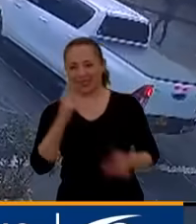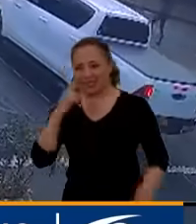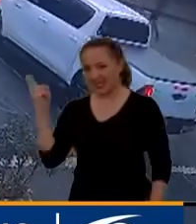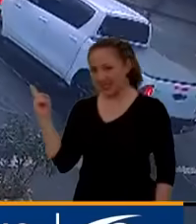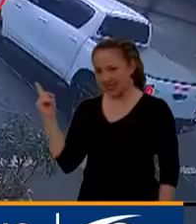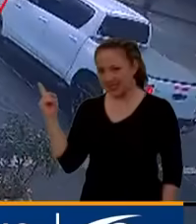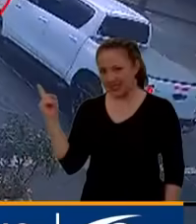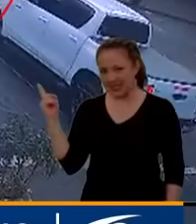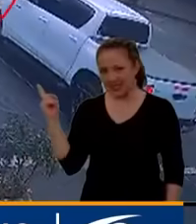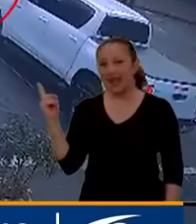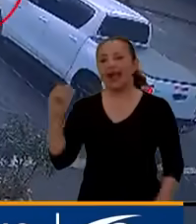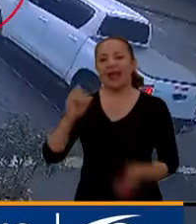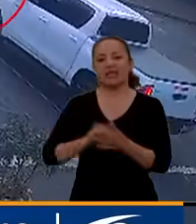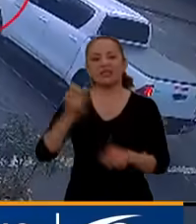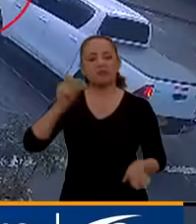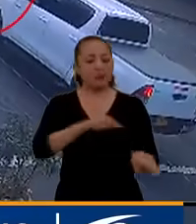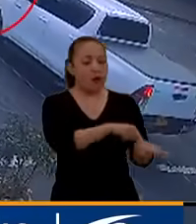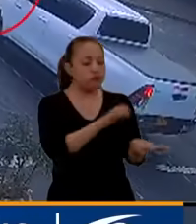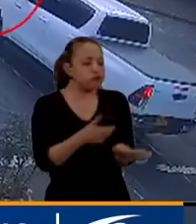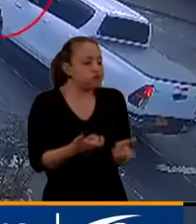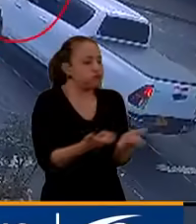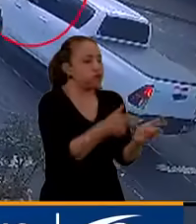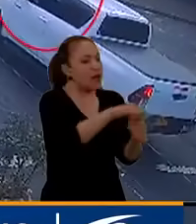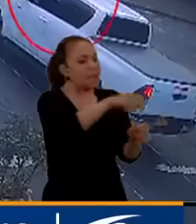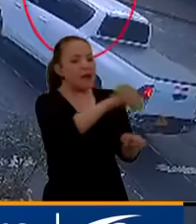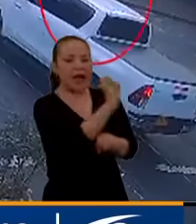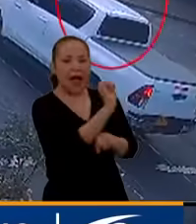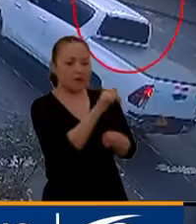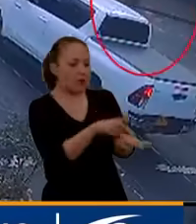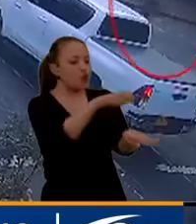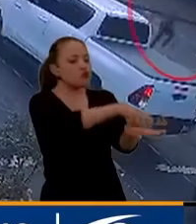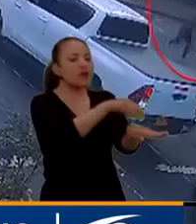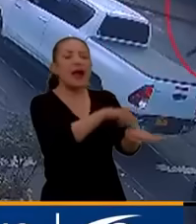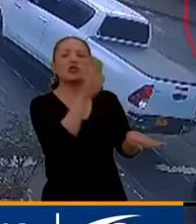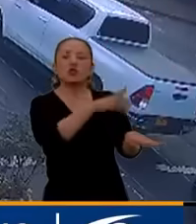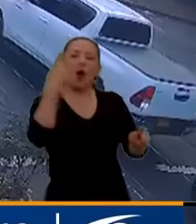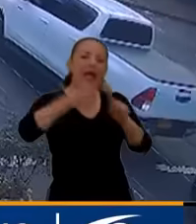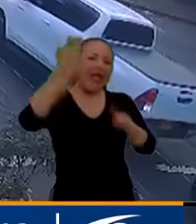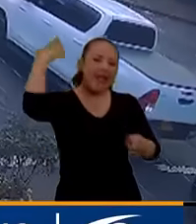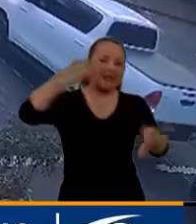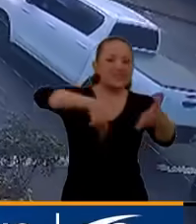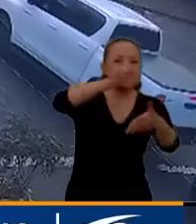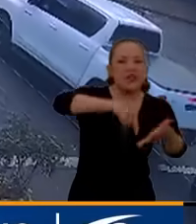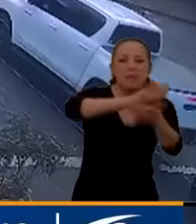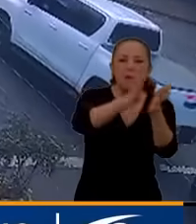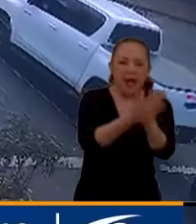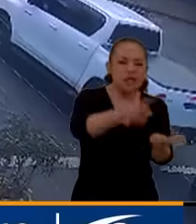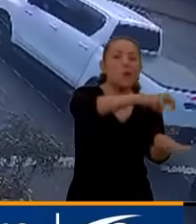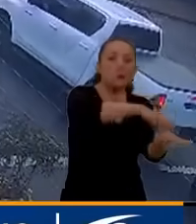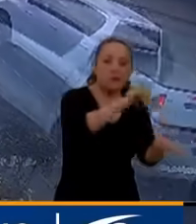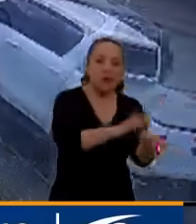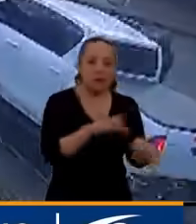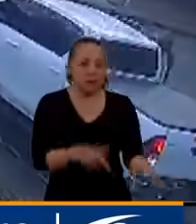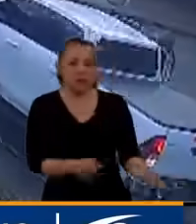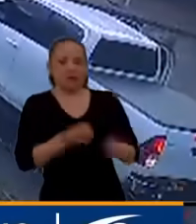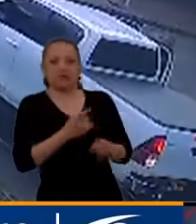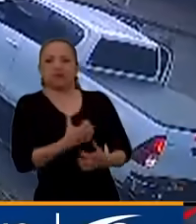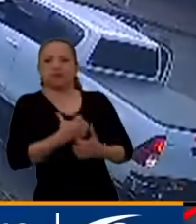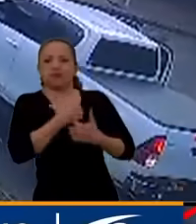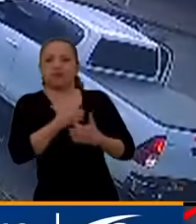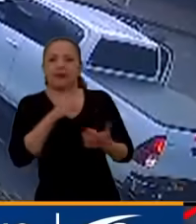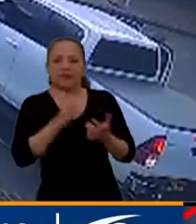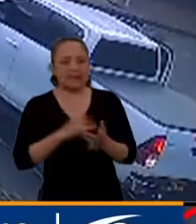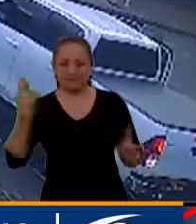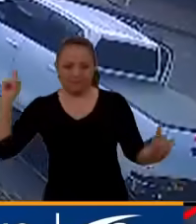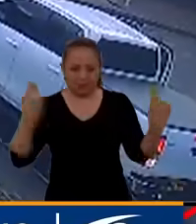desplazando entonces el firmante de paz. Fueron obras de zozobra, por supuesto. Aquí llegaron las autoridades para poder adelantar las labores de